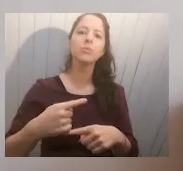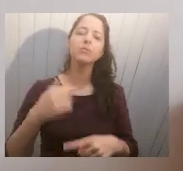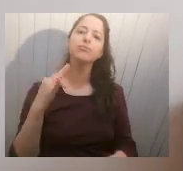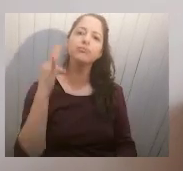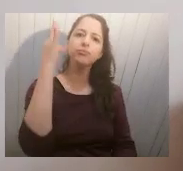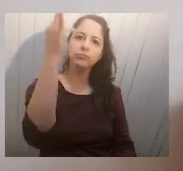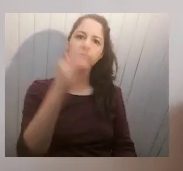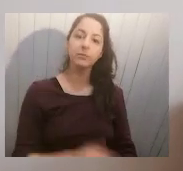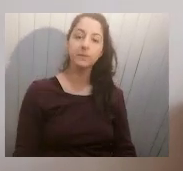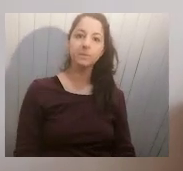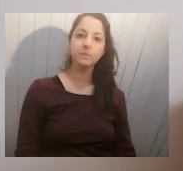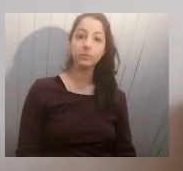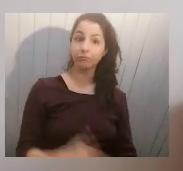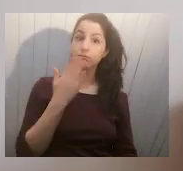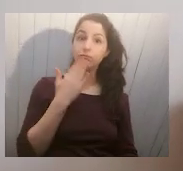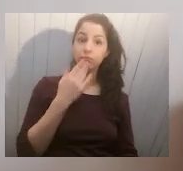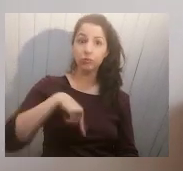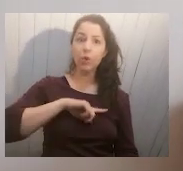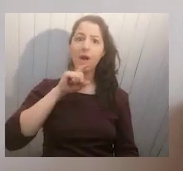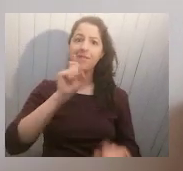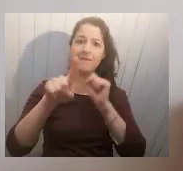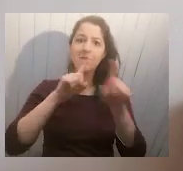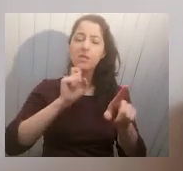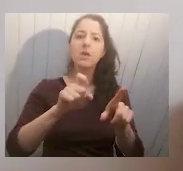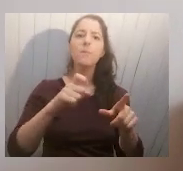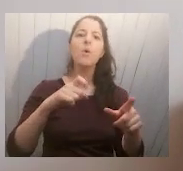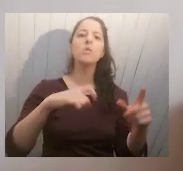que somos y seremos históricas.